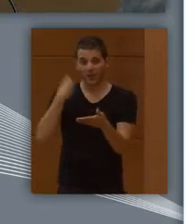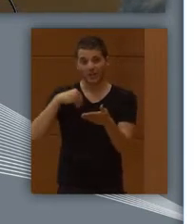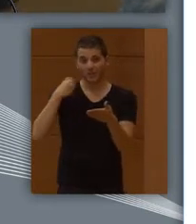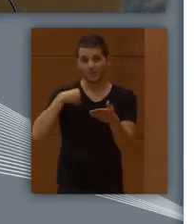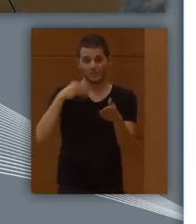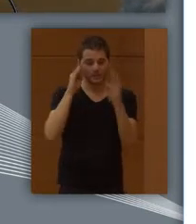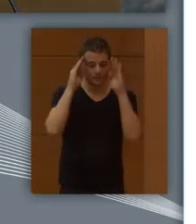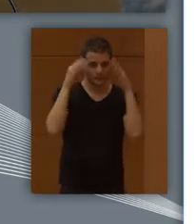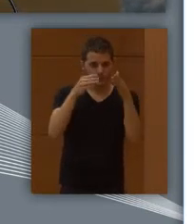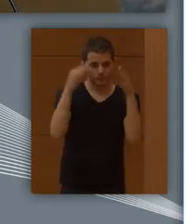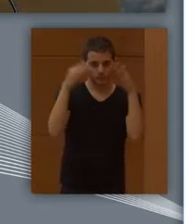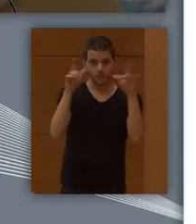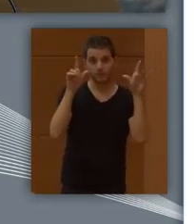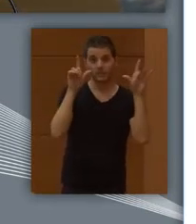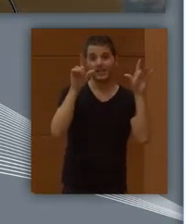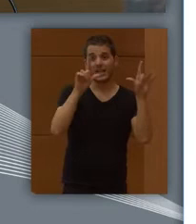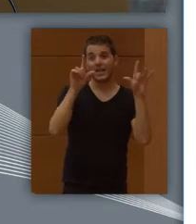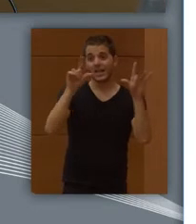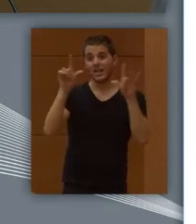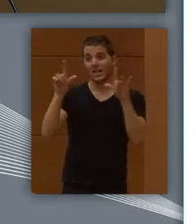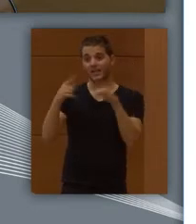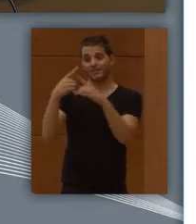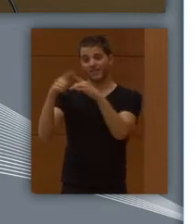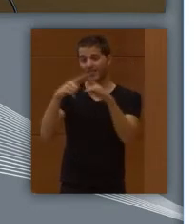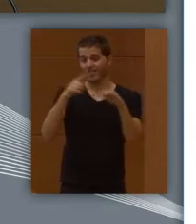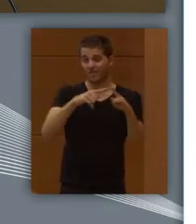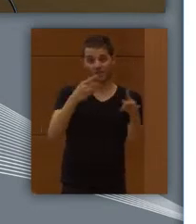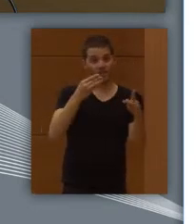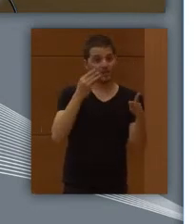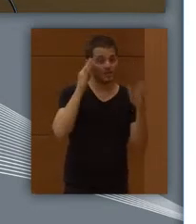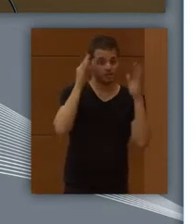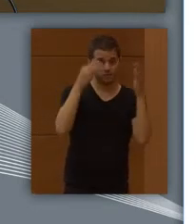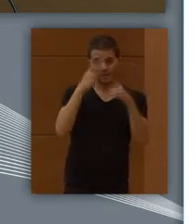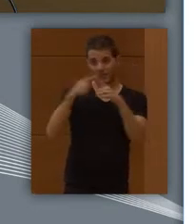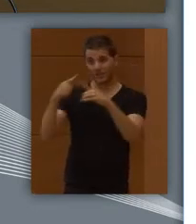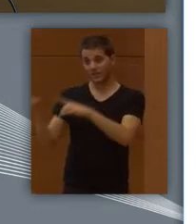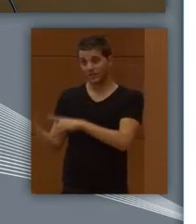misma atención ni dedicaré el mismo tiempo a todas las